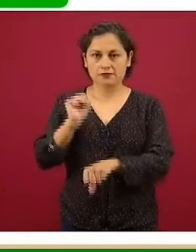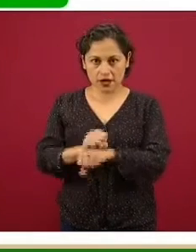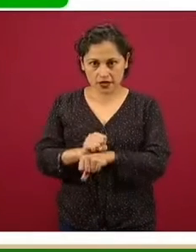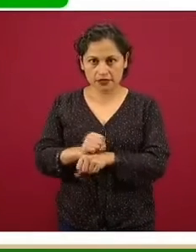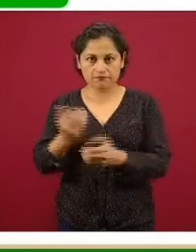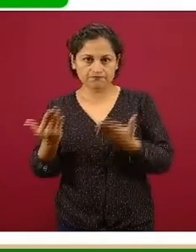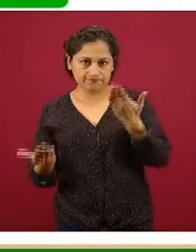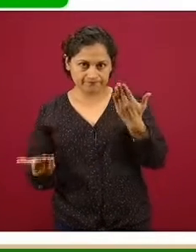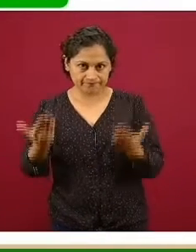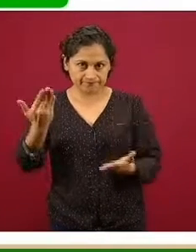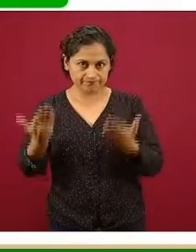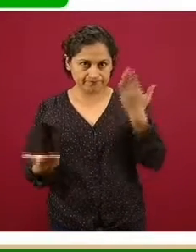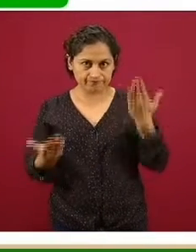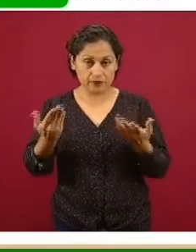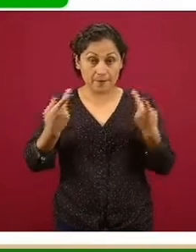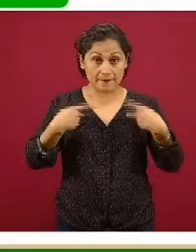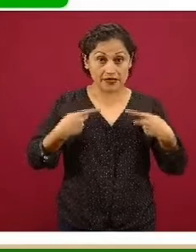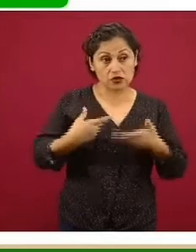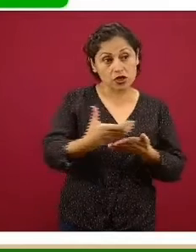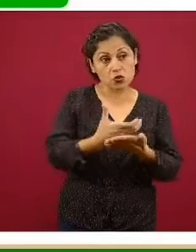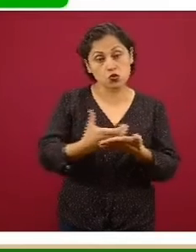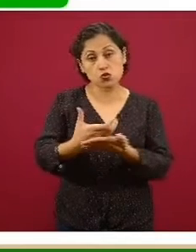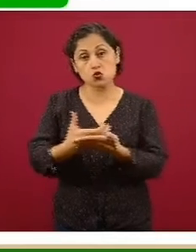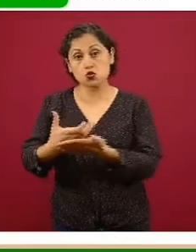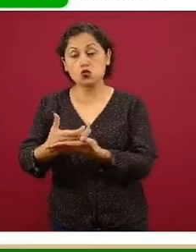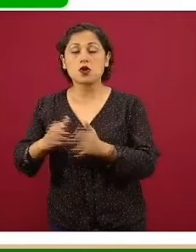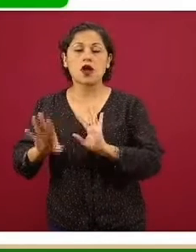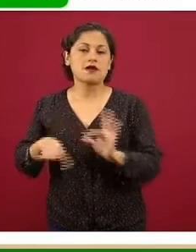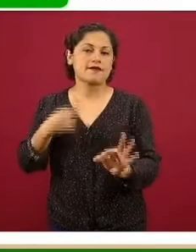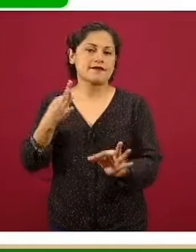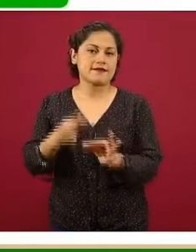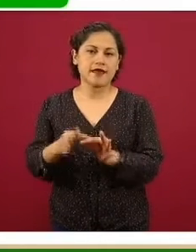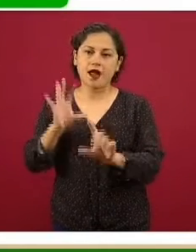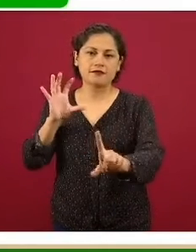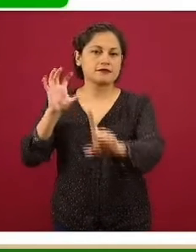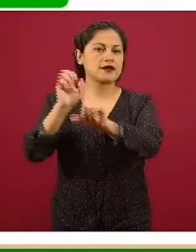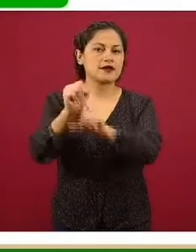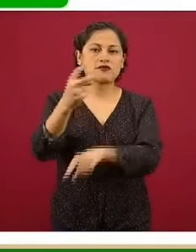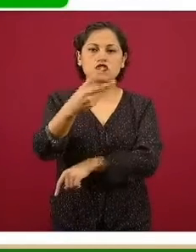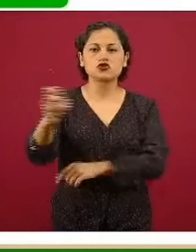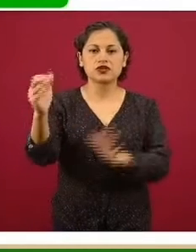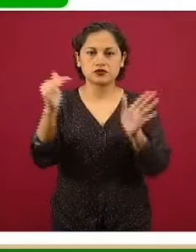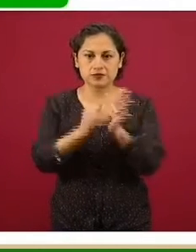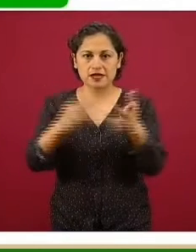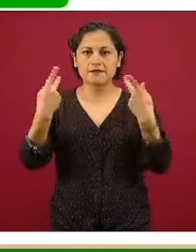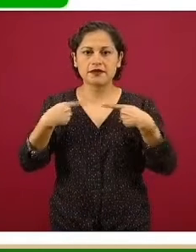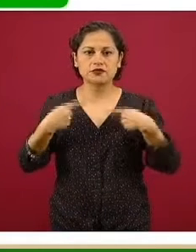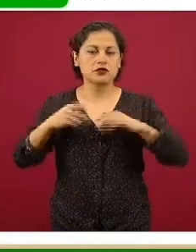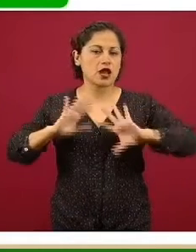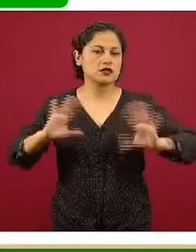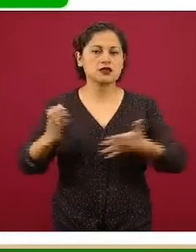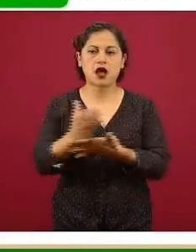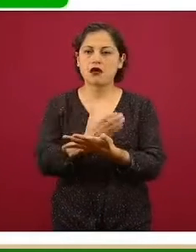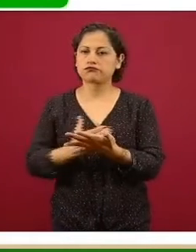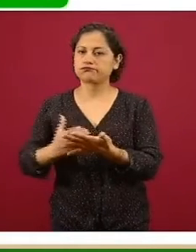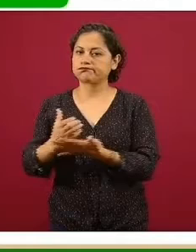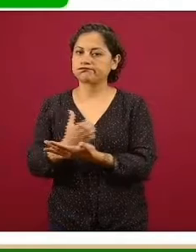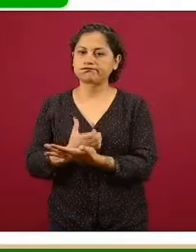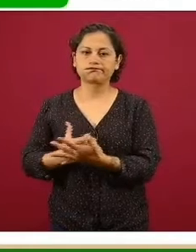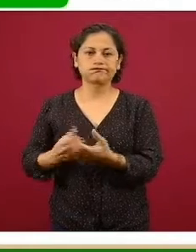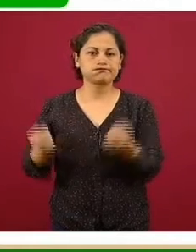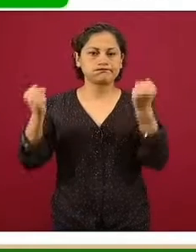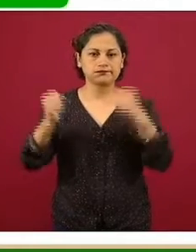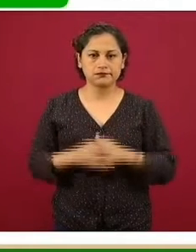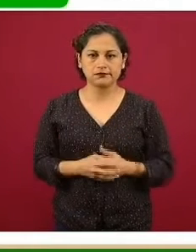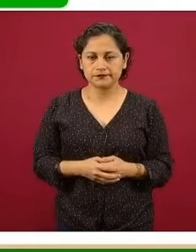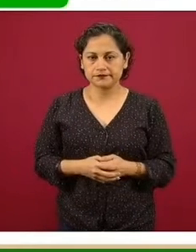los casos recuperados, que están prácticamente por llegar a ser 200.000 las personas que se han recuperado de la enfermedad. Y